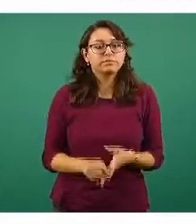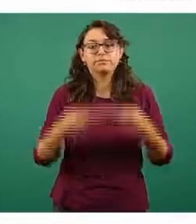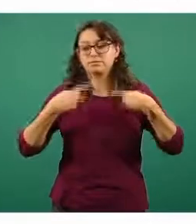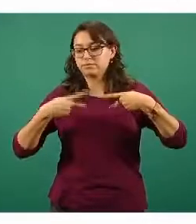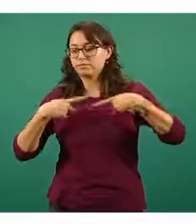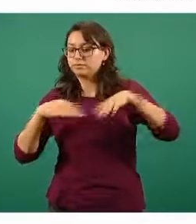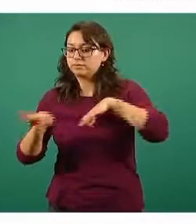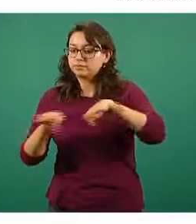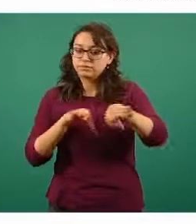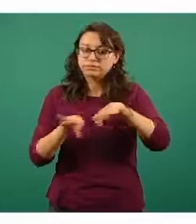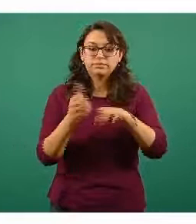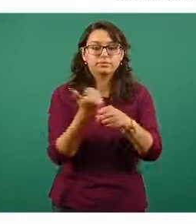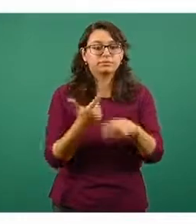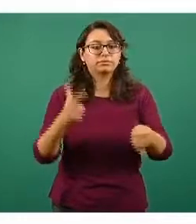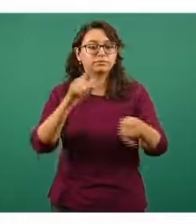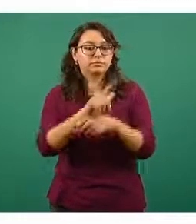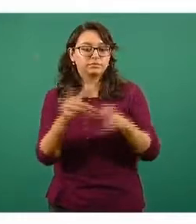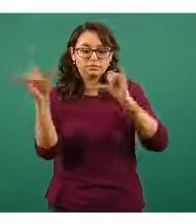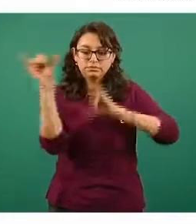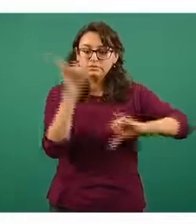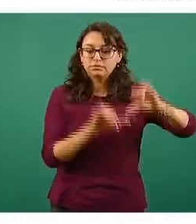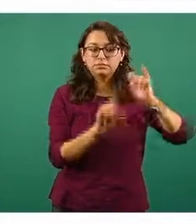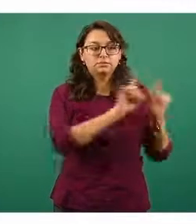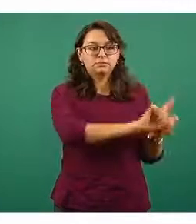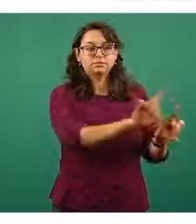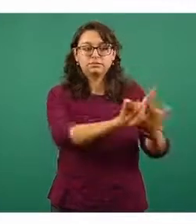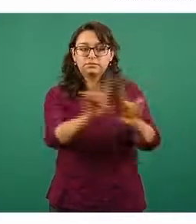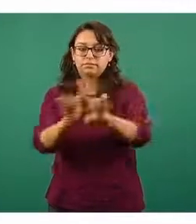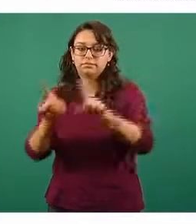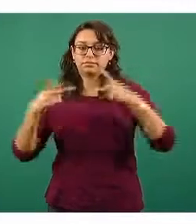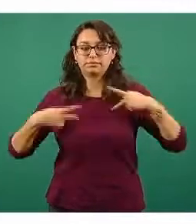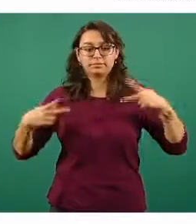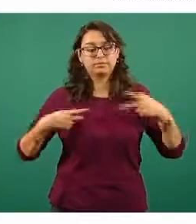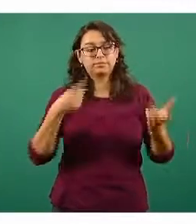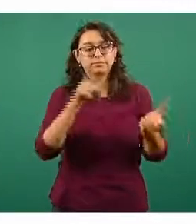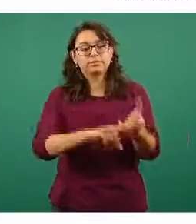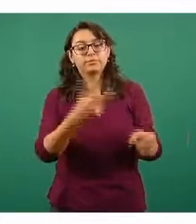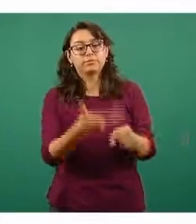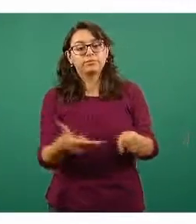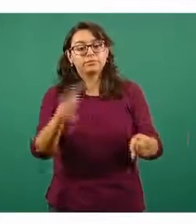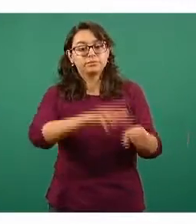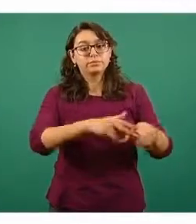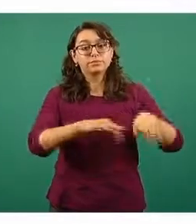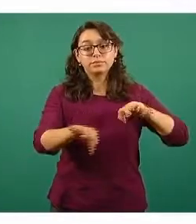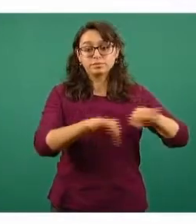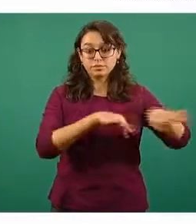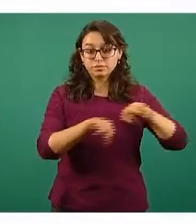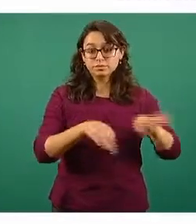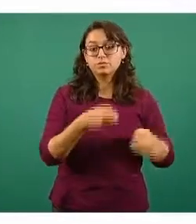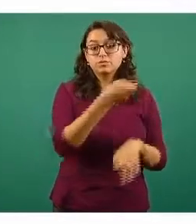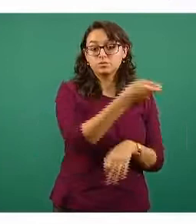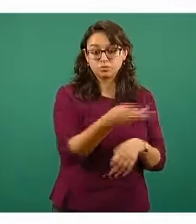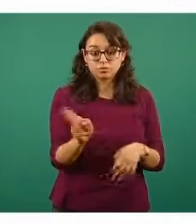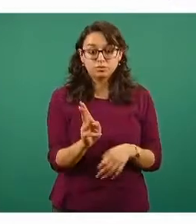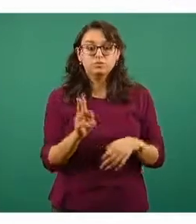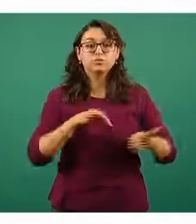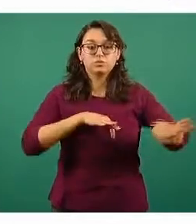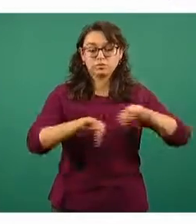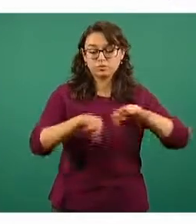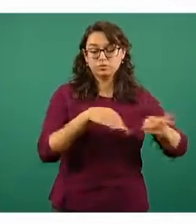sociales, laboratoristas y demás personal de los equipos de salud y los equipos clínicos que están en las unidades